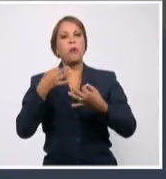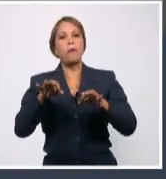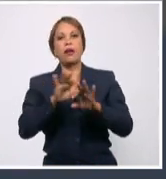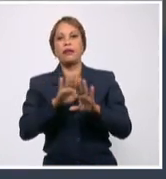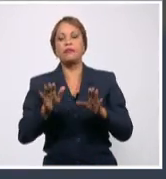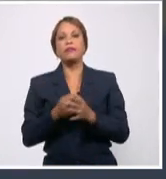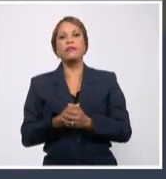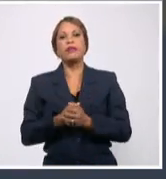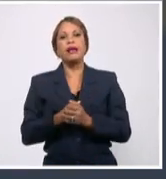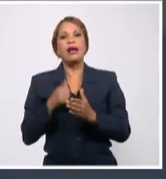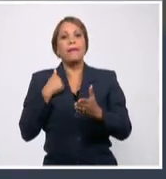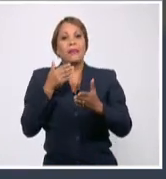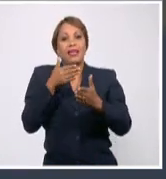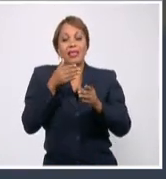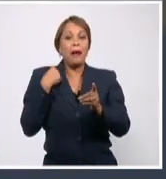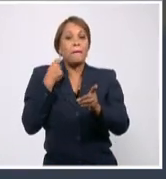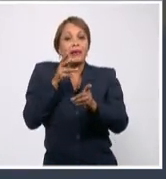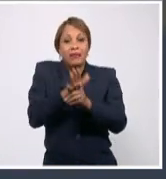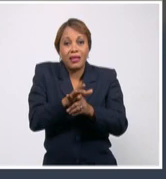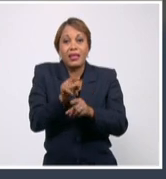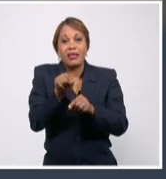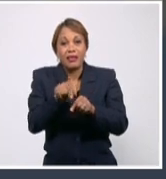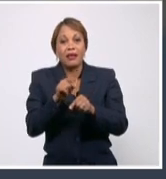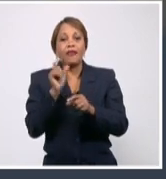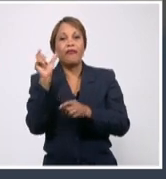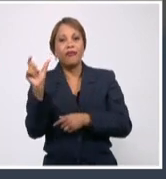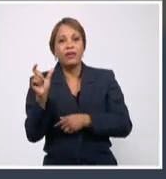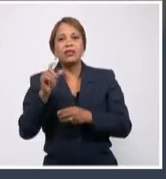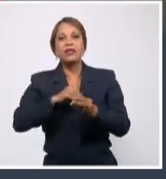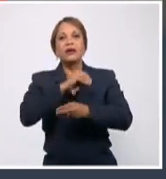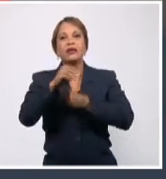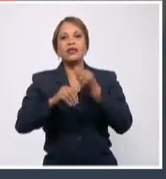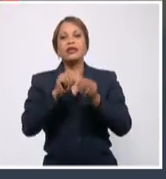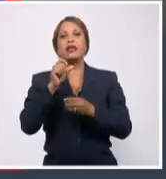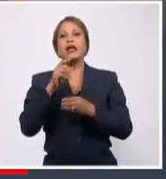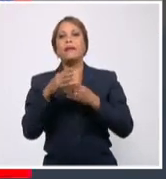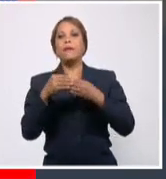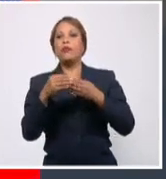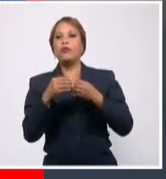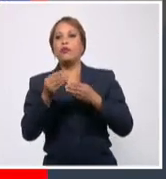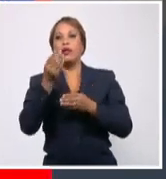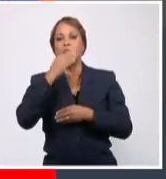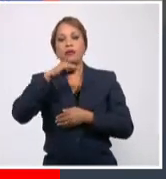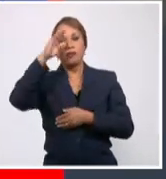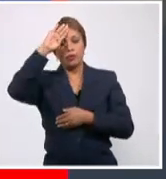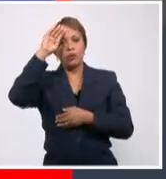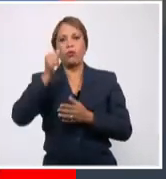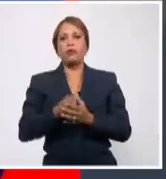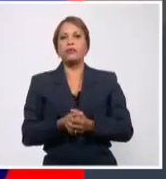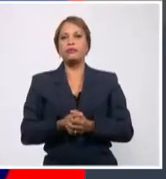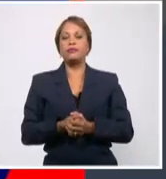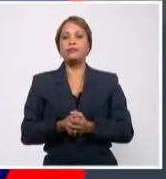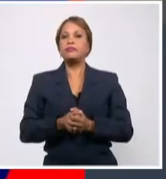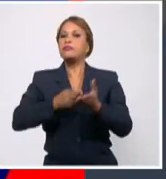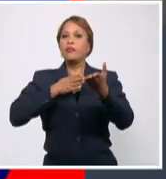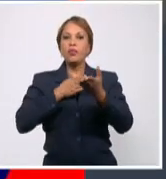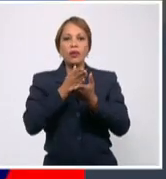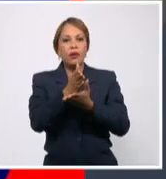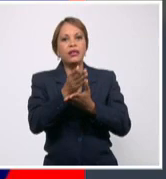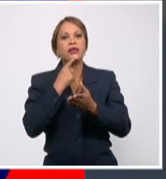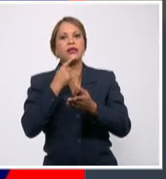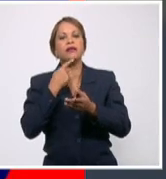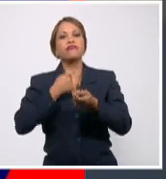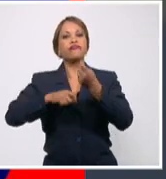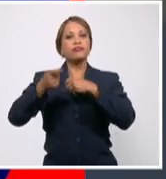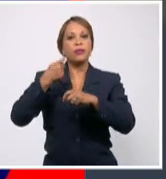fecha, todas las operaciones se realizarán en CUP. Los agentes de telecomunicaciones continuarán sus operaciones de